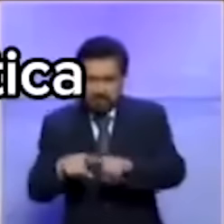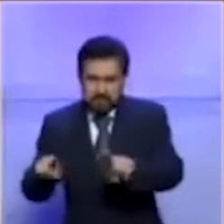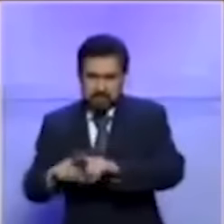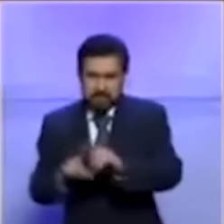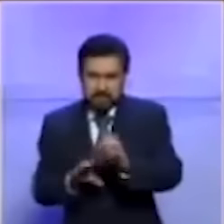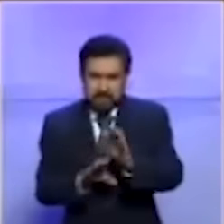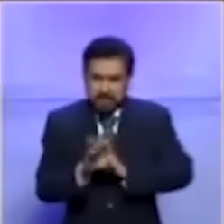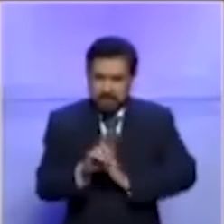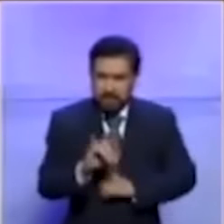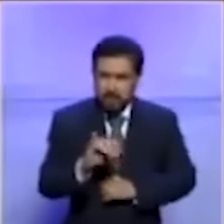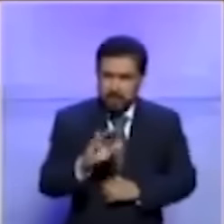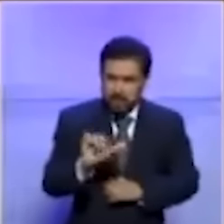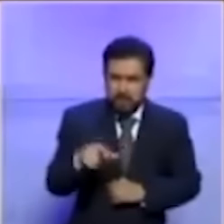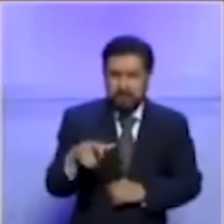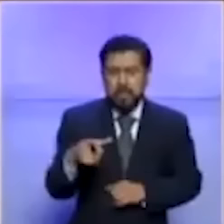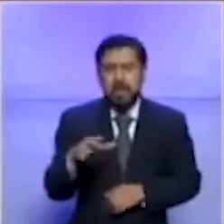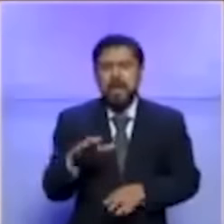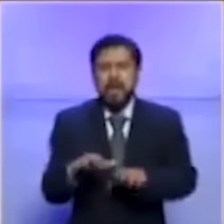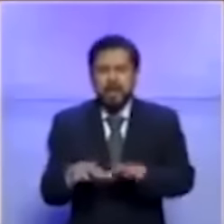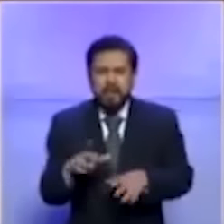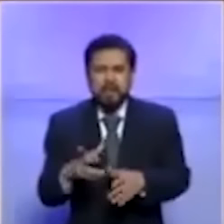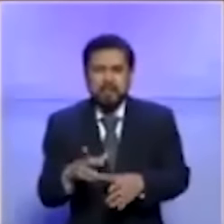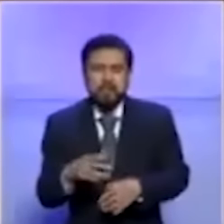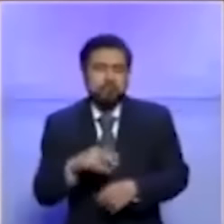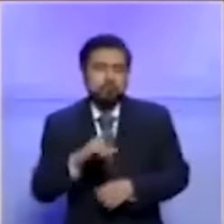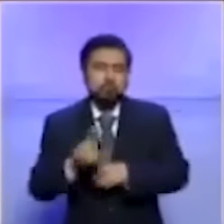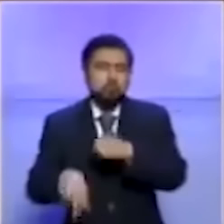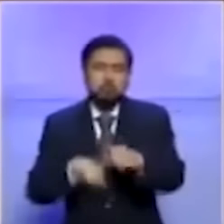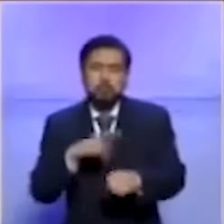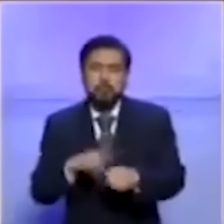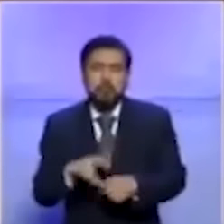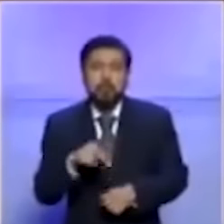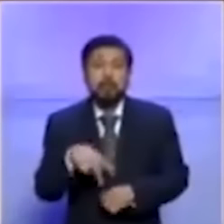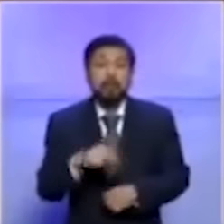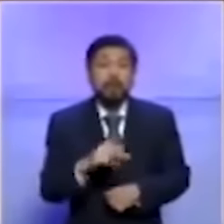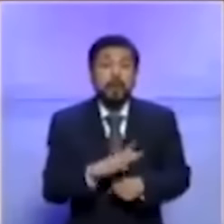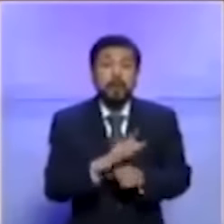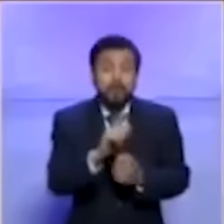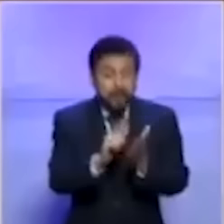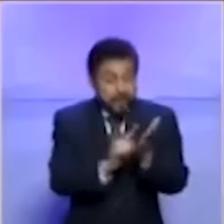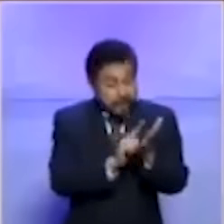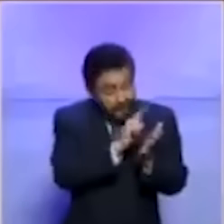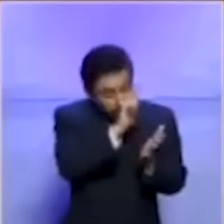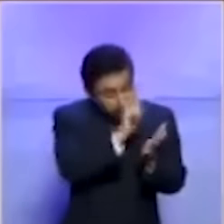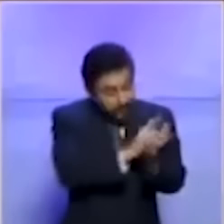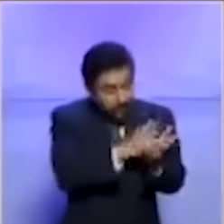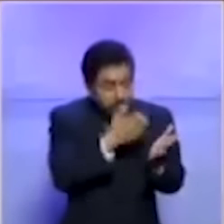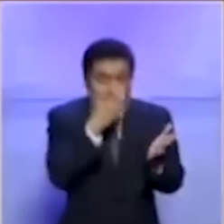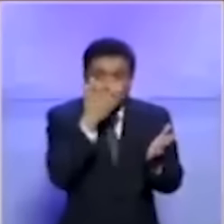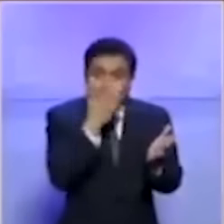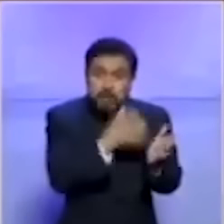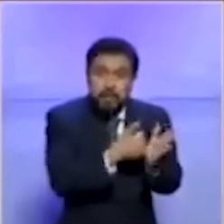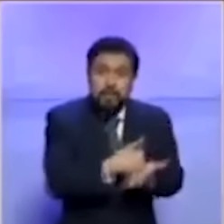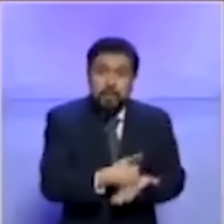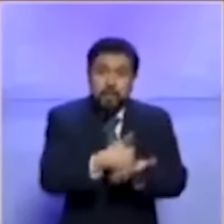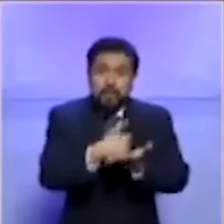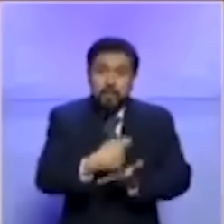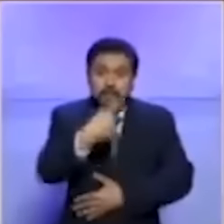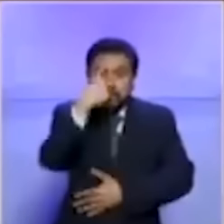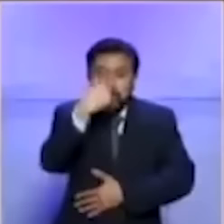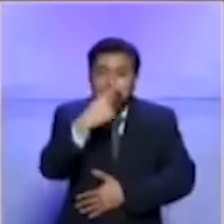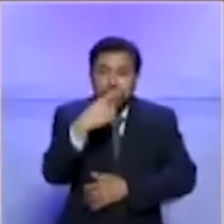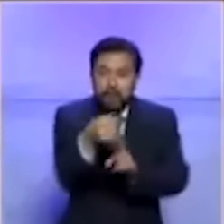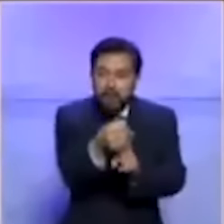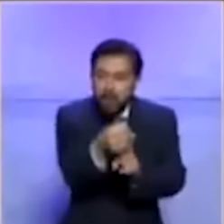democrática son replicadas como norma en vez de observar las leyes que buscan garantizar que la ocupación del poder